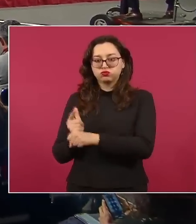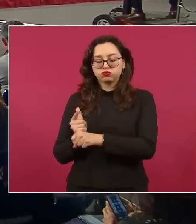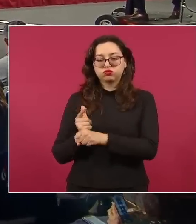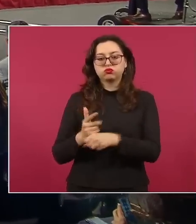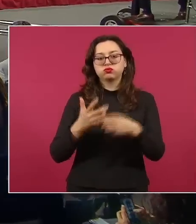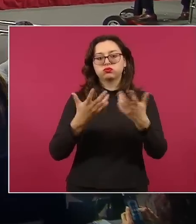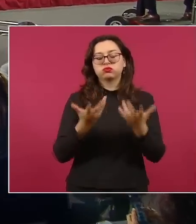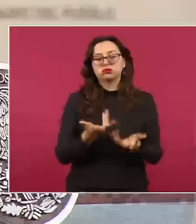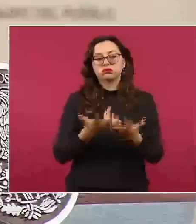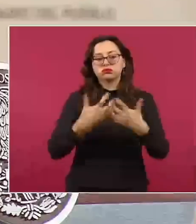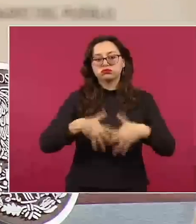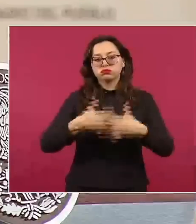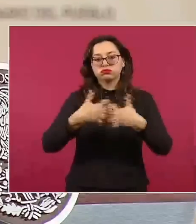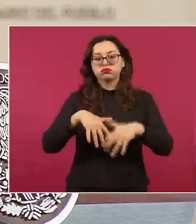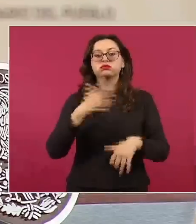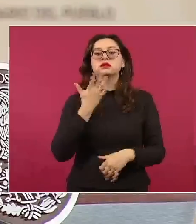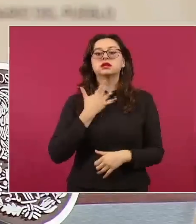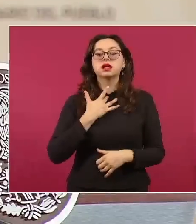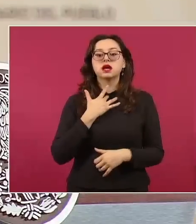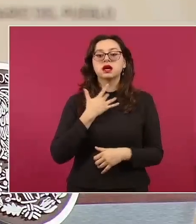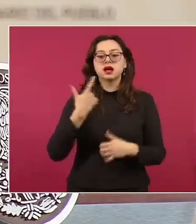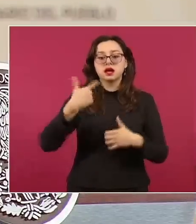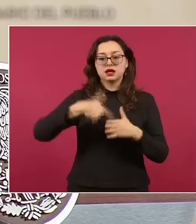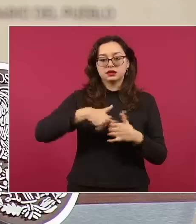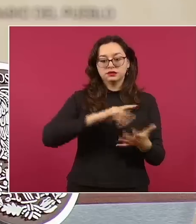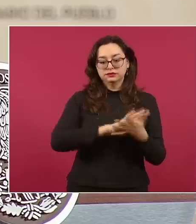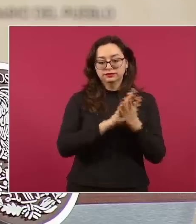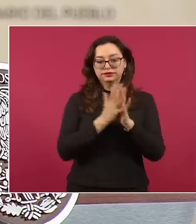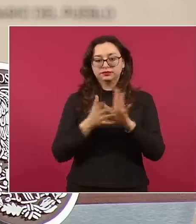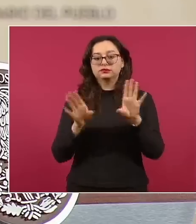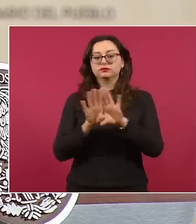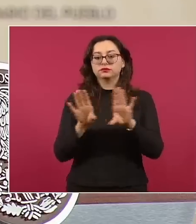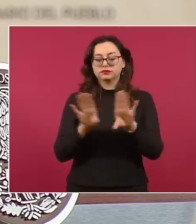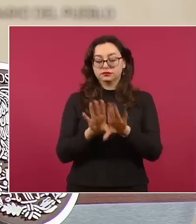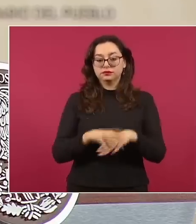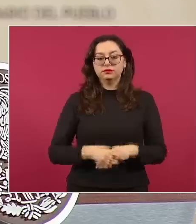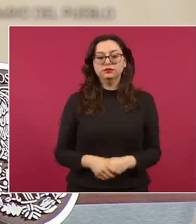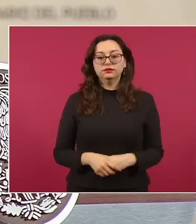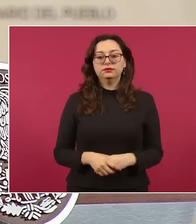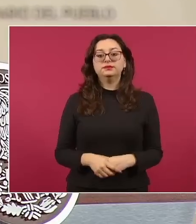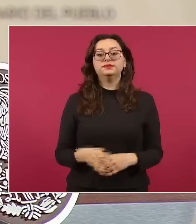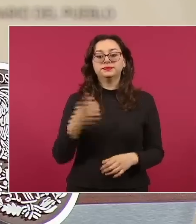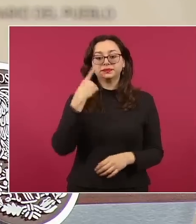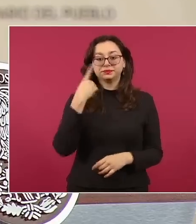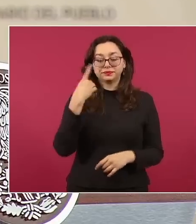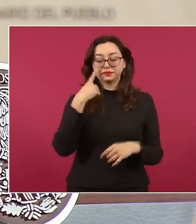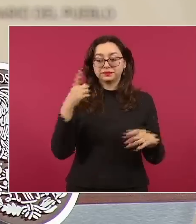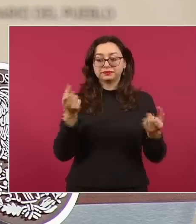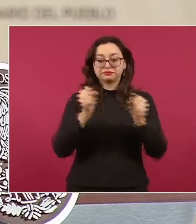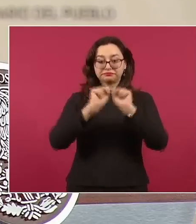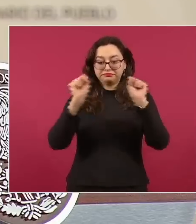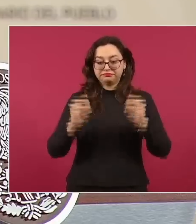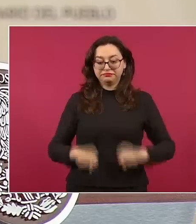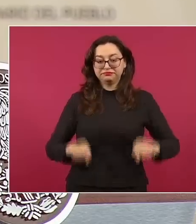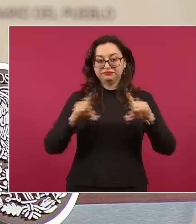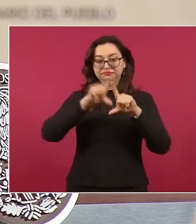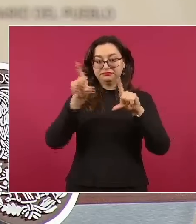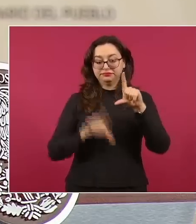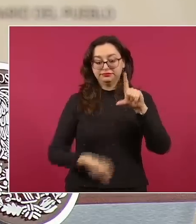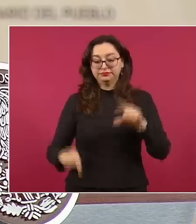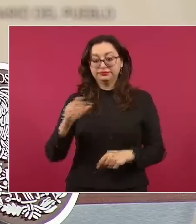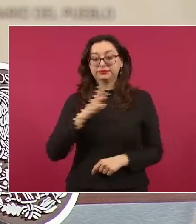refinerías en México. En el Sistema Nacional de Refinación de Pemex existen